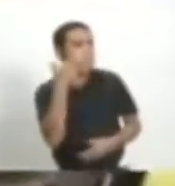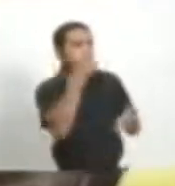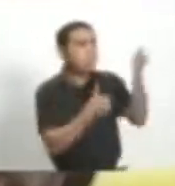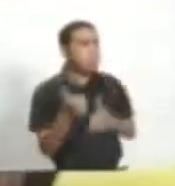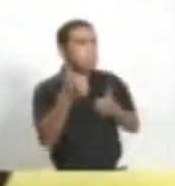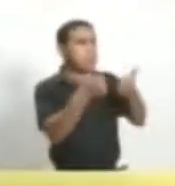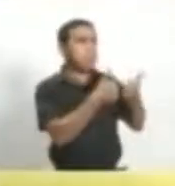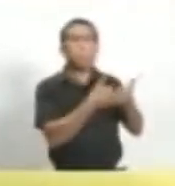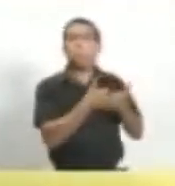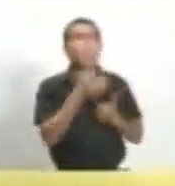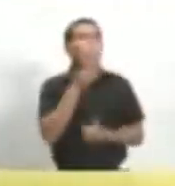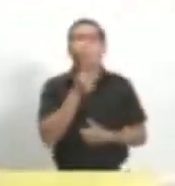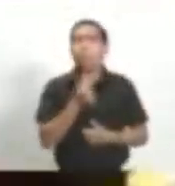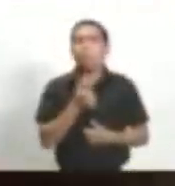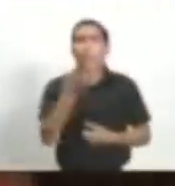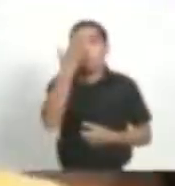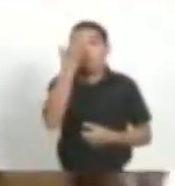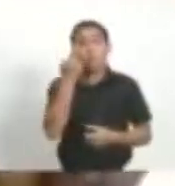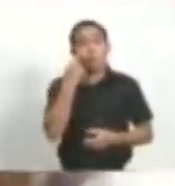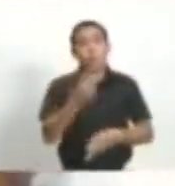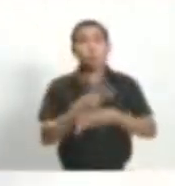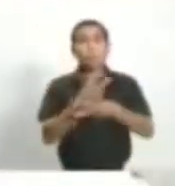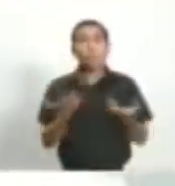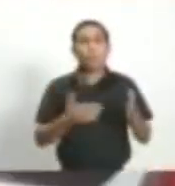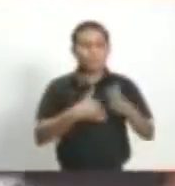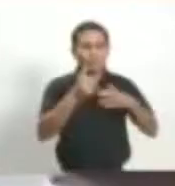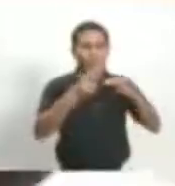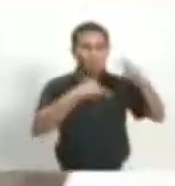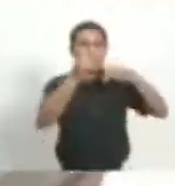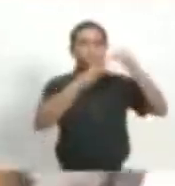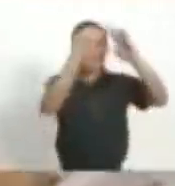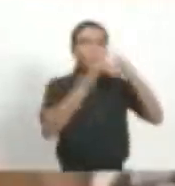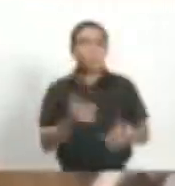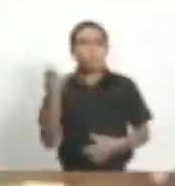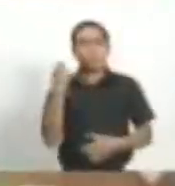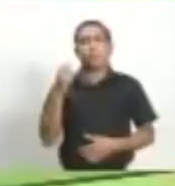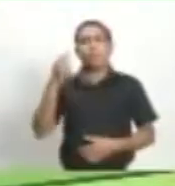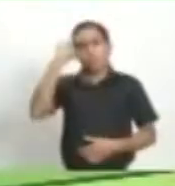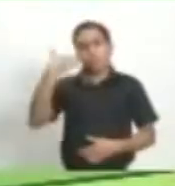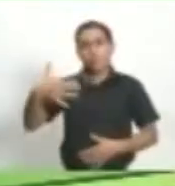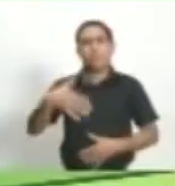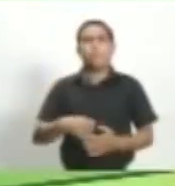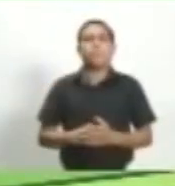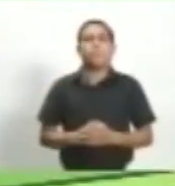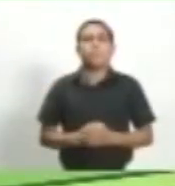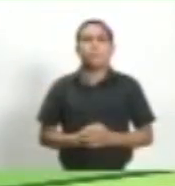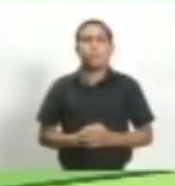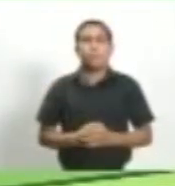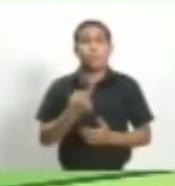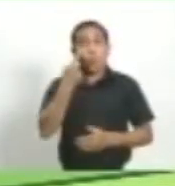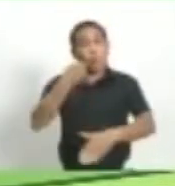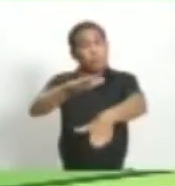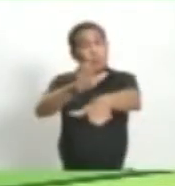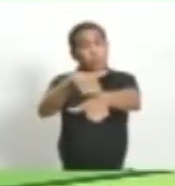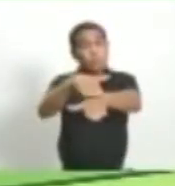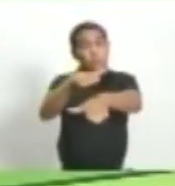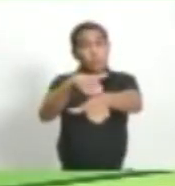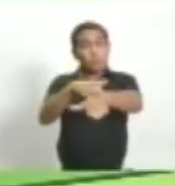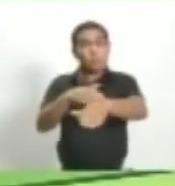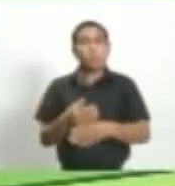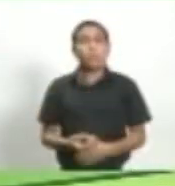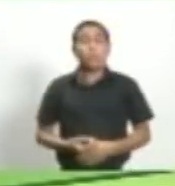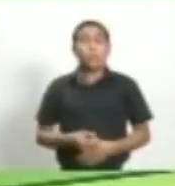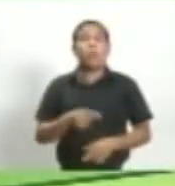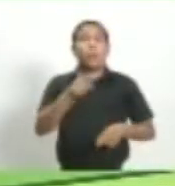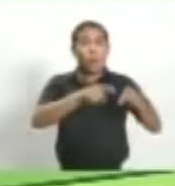el riesgo de que se repitan catástrofes como las ocurridas en Cartagena. Y muy atentos a esta información, desde restricciones y